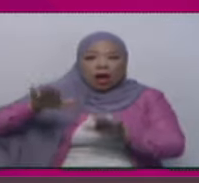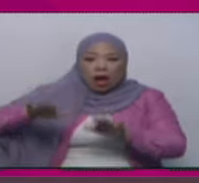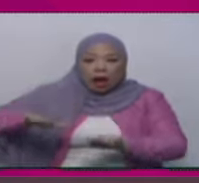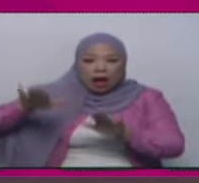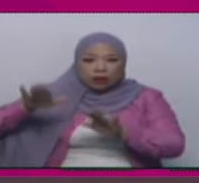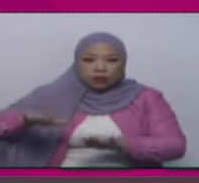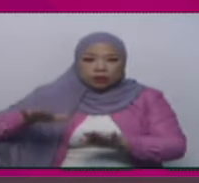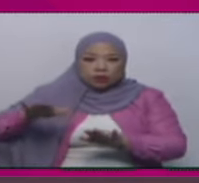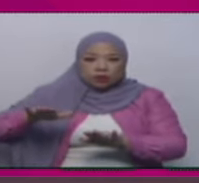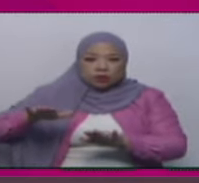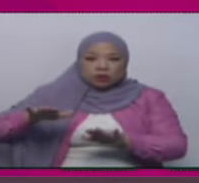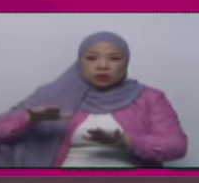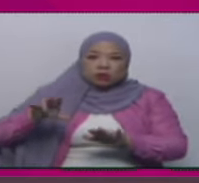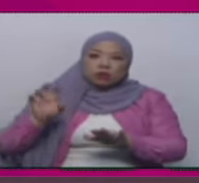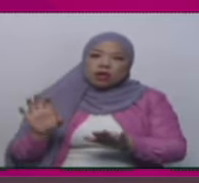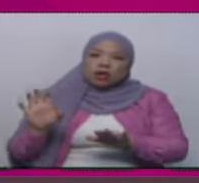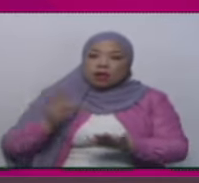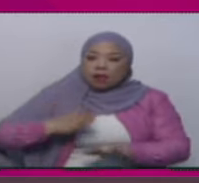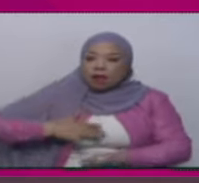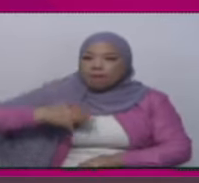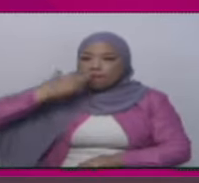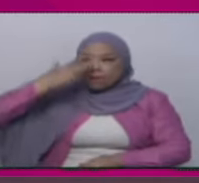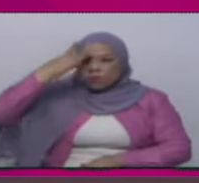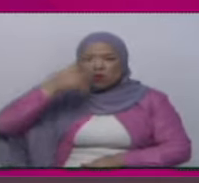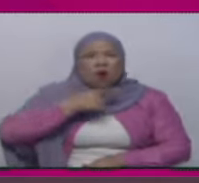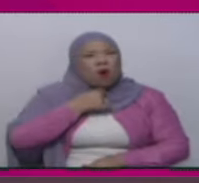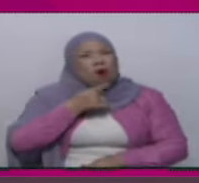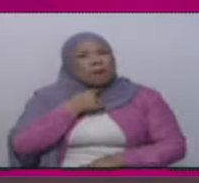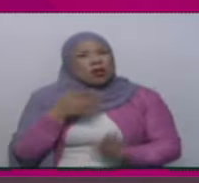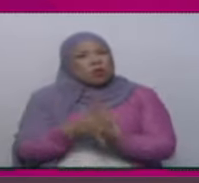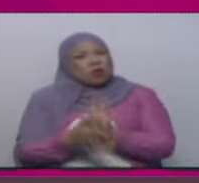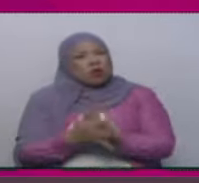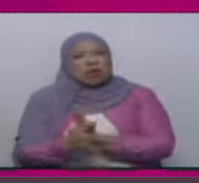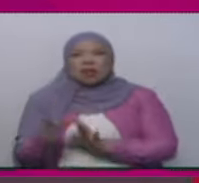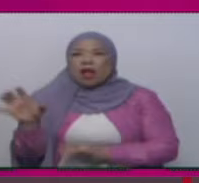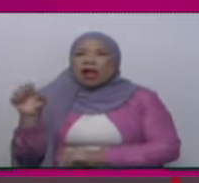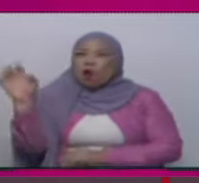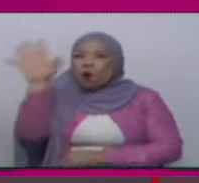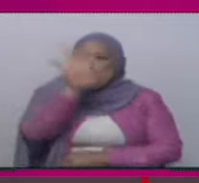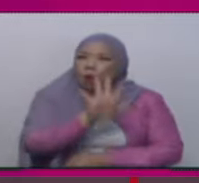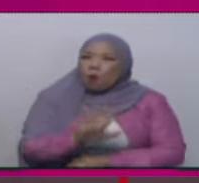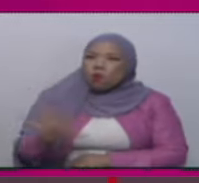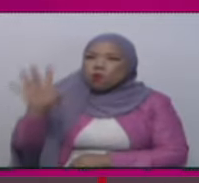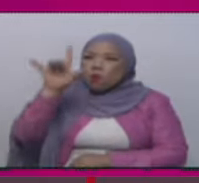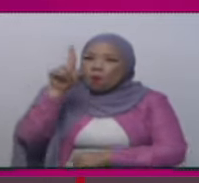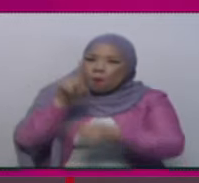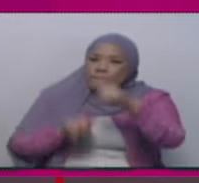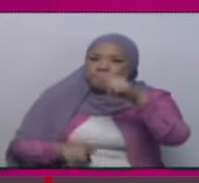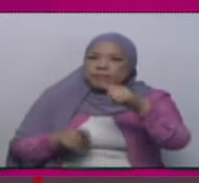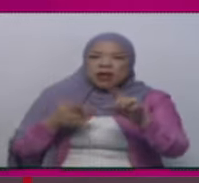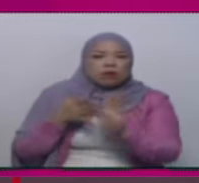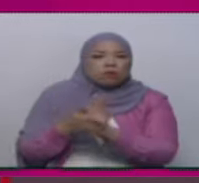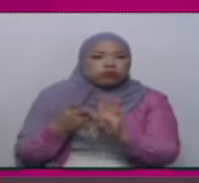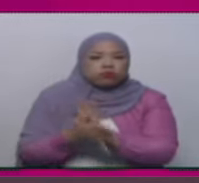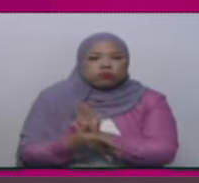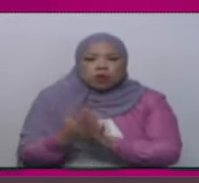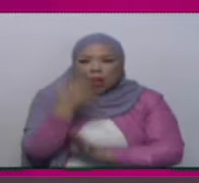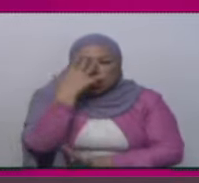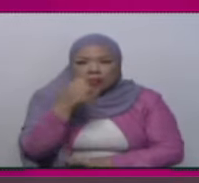llamado Medio Oriente, que lo llaman así. A mí no me gusta mucho ese concepto, pero lo utilizan para el